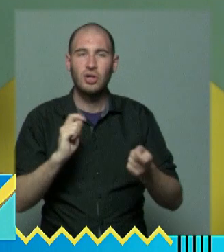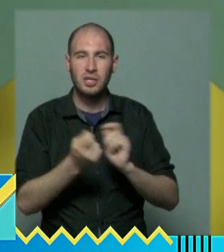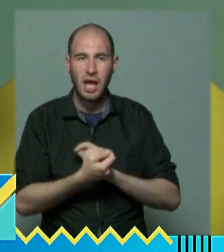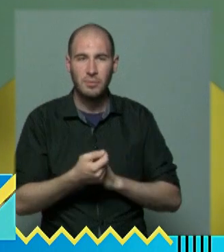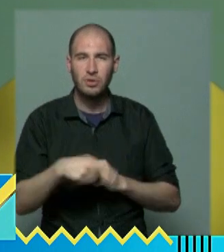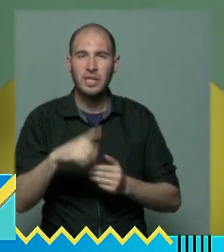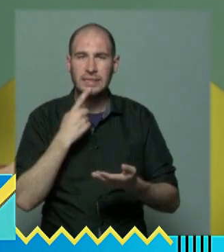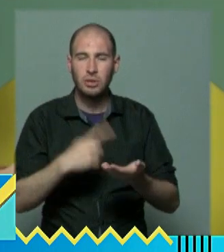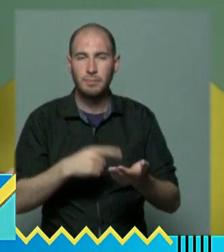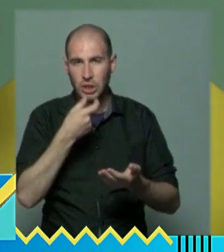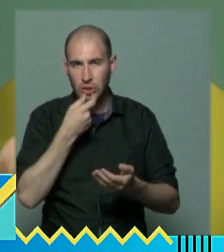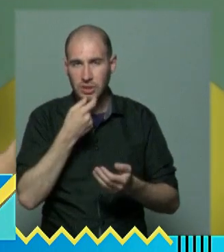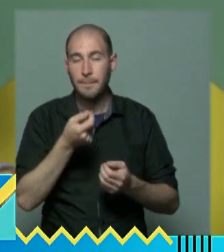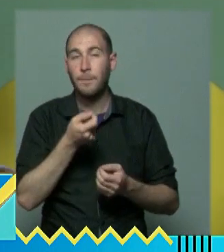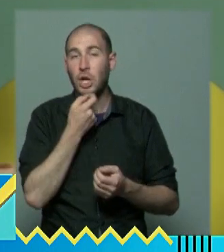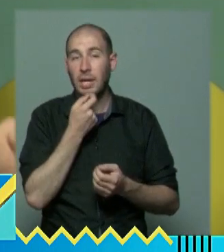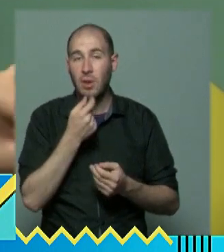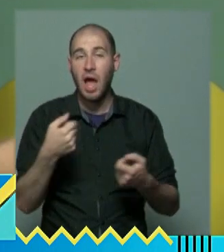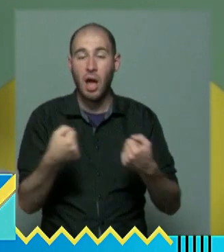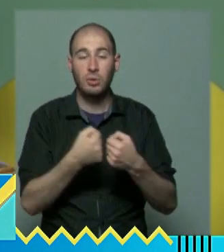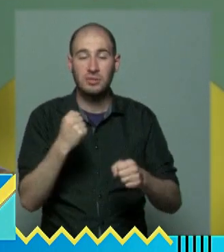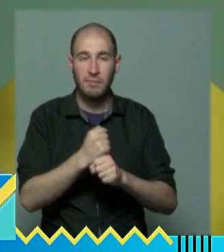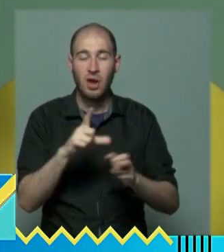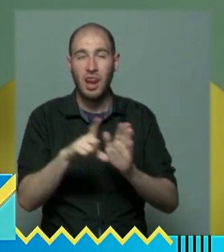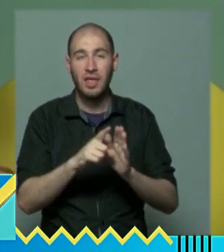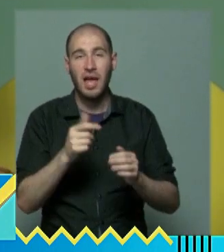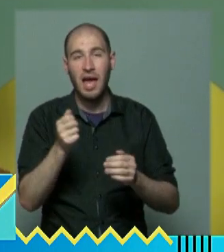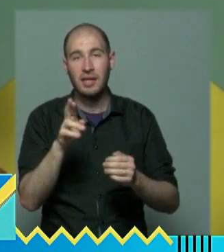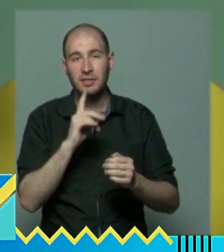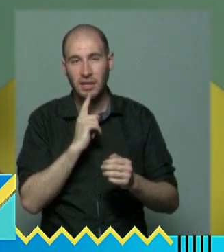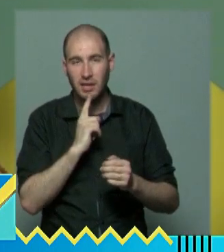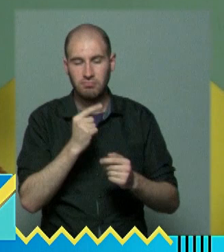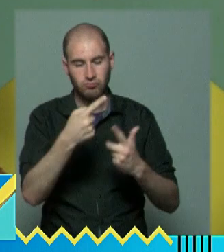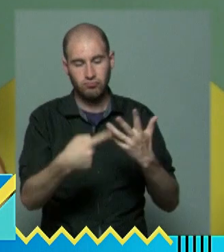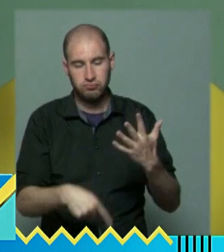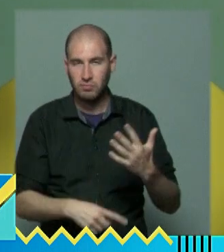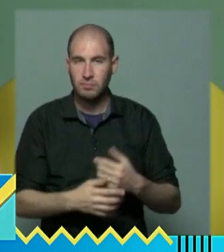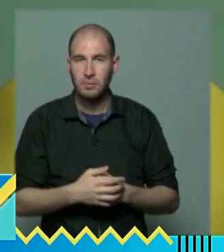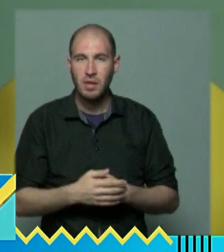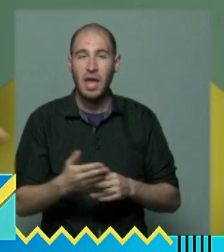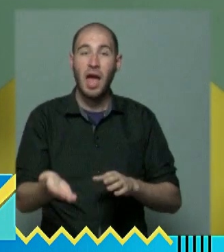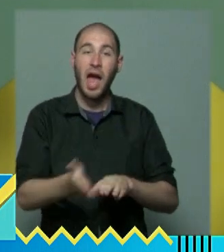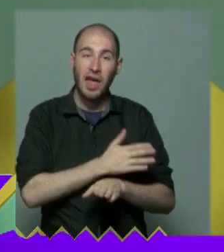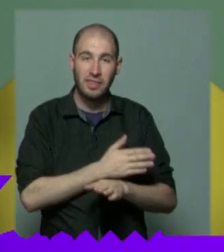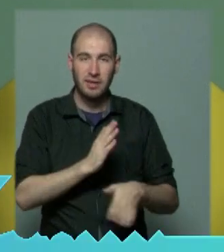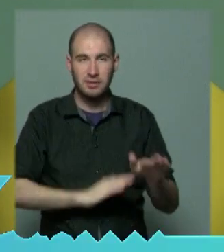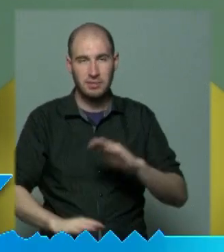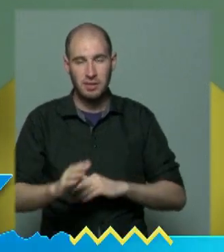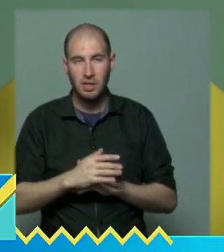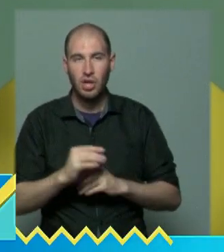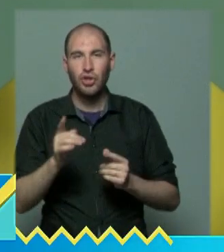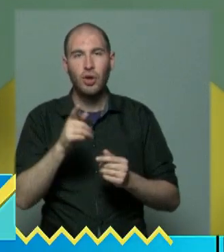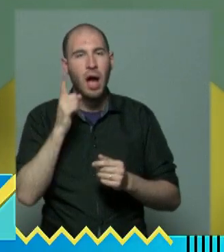hemos tomado en Mendoza, como la conciliación laboral, la ley de riesgo de trabajo, todo eso se hizo con anterioridad. Es decir, no hay